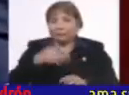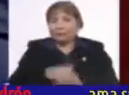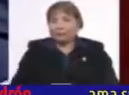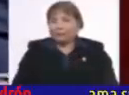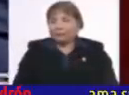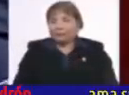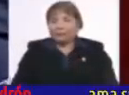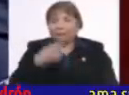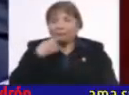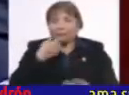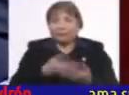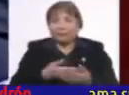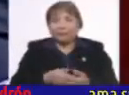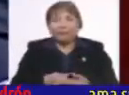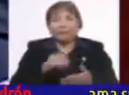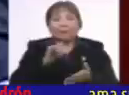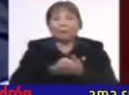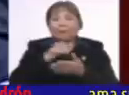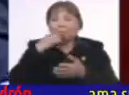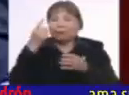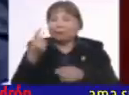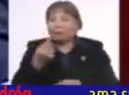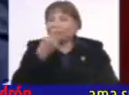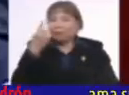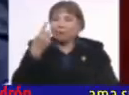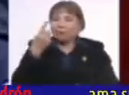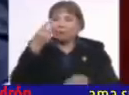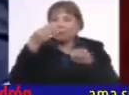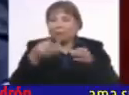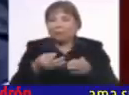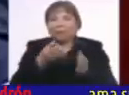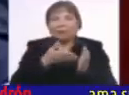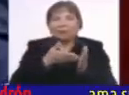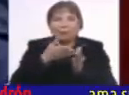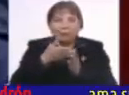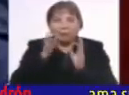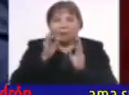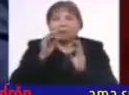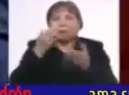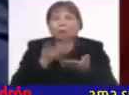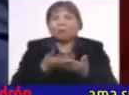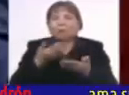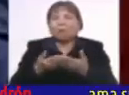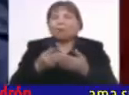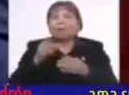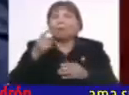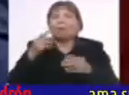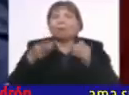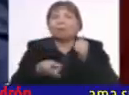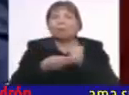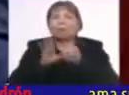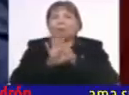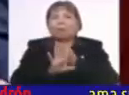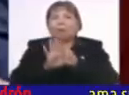como lo dije que fue única y exclusivamente para tratar el tema de seguridad